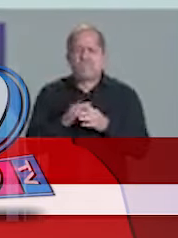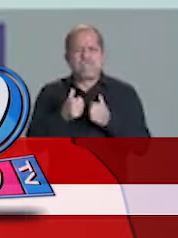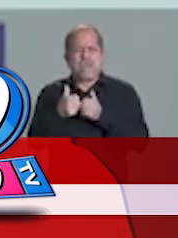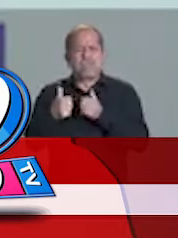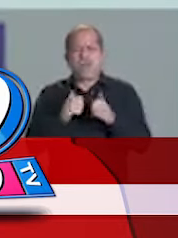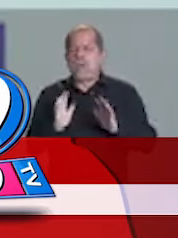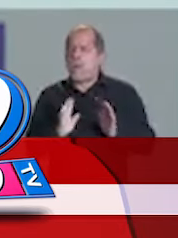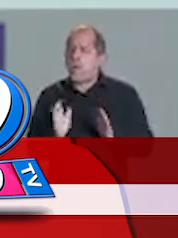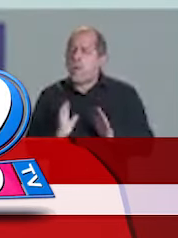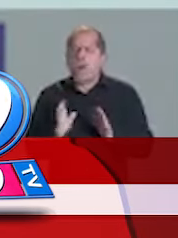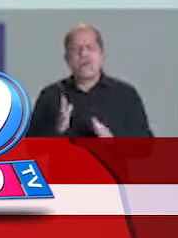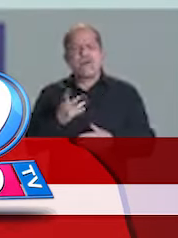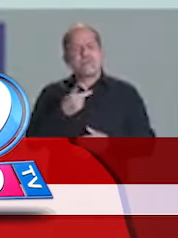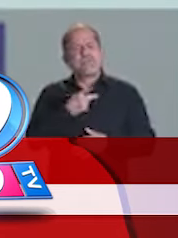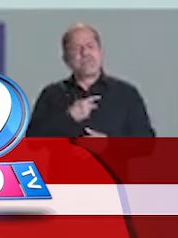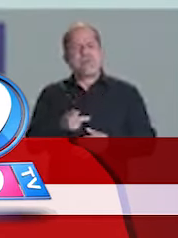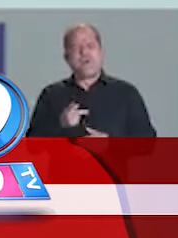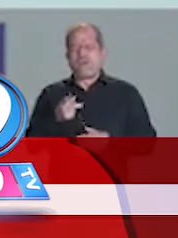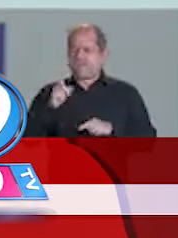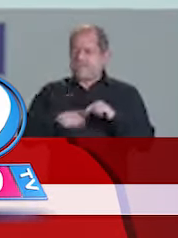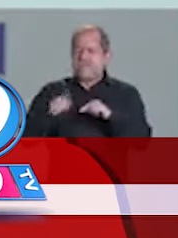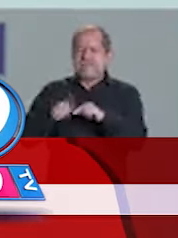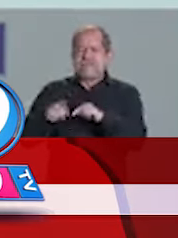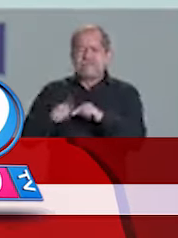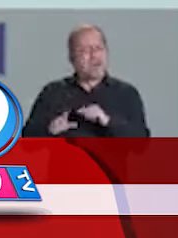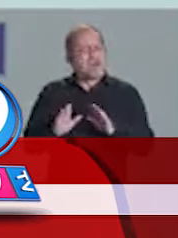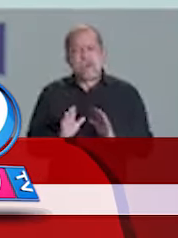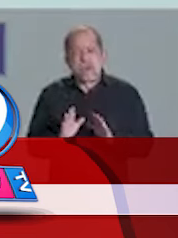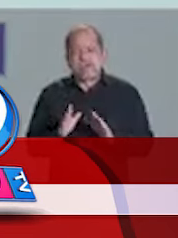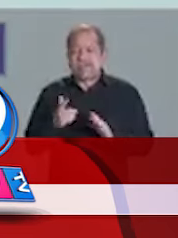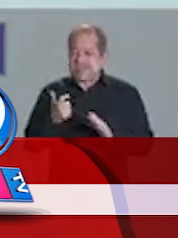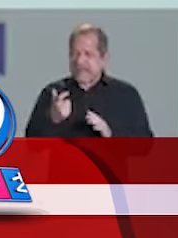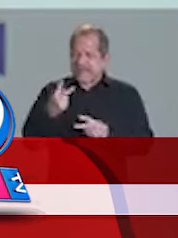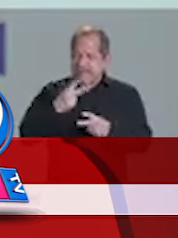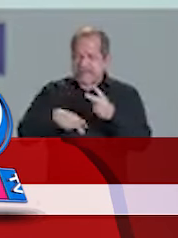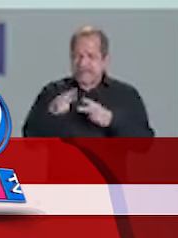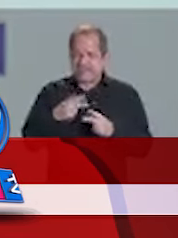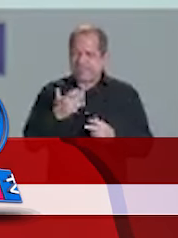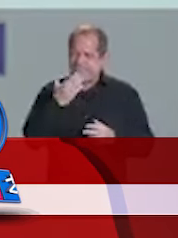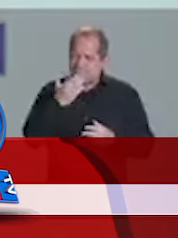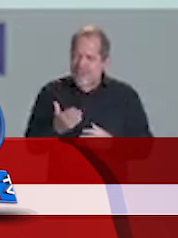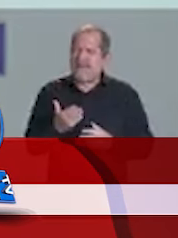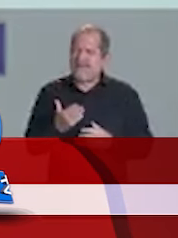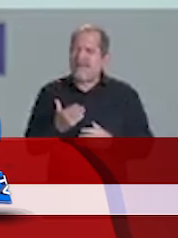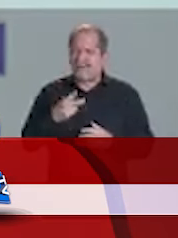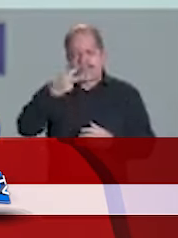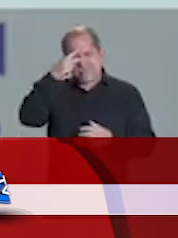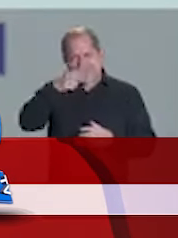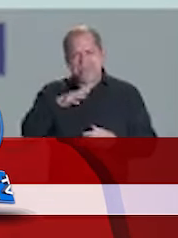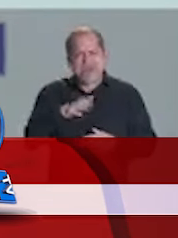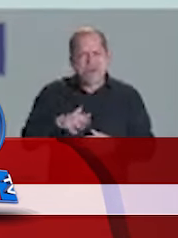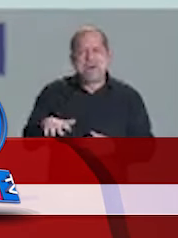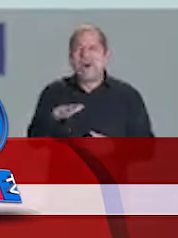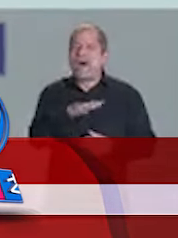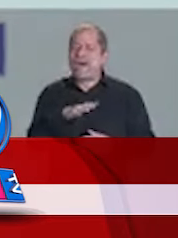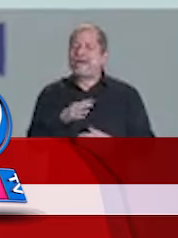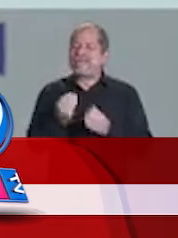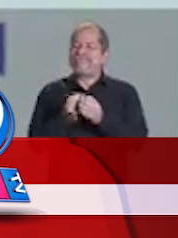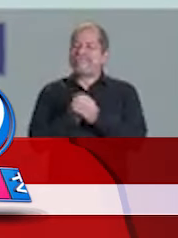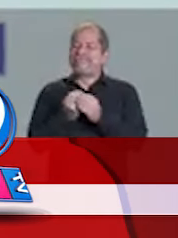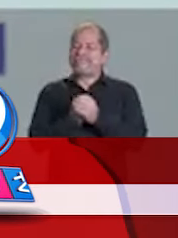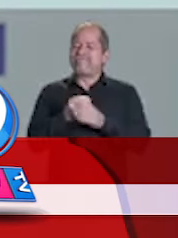le vaya bien. Un cosas, México de clases medias fuertes, que pueda salir a la calle sin sentir miedo, que